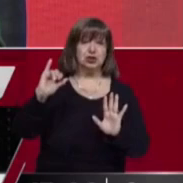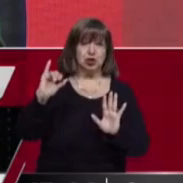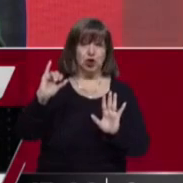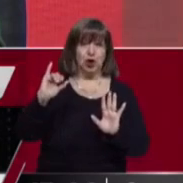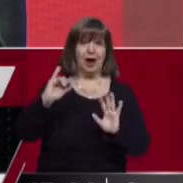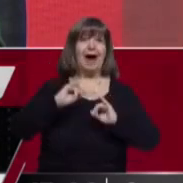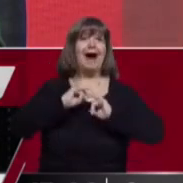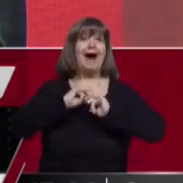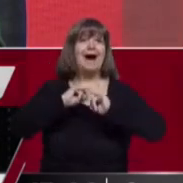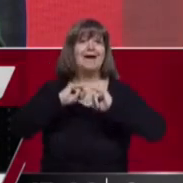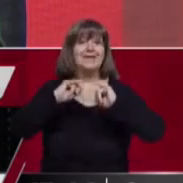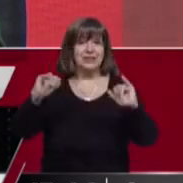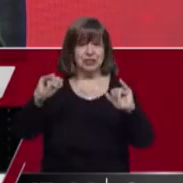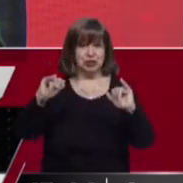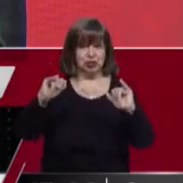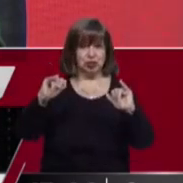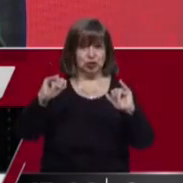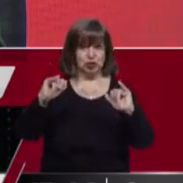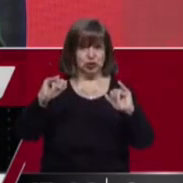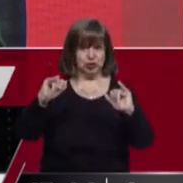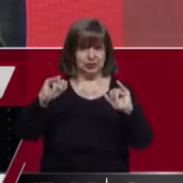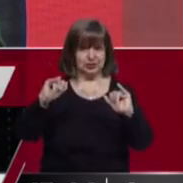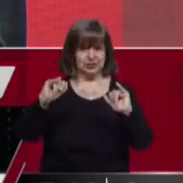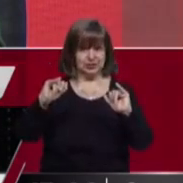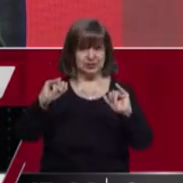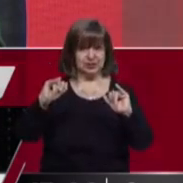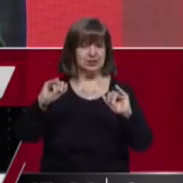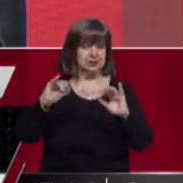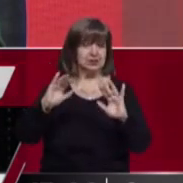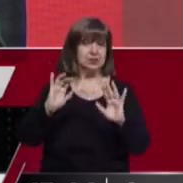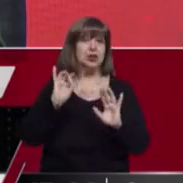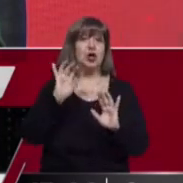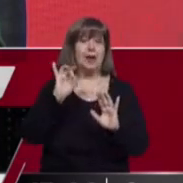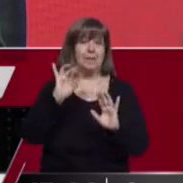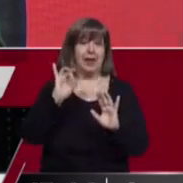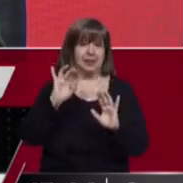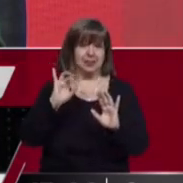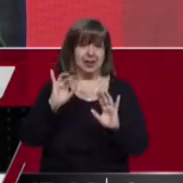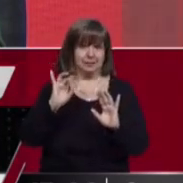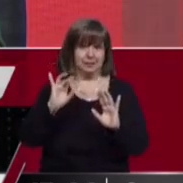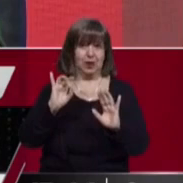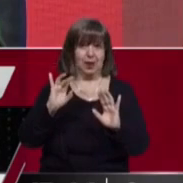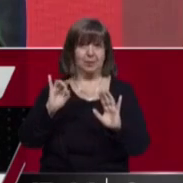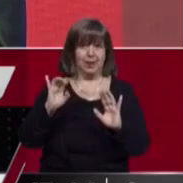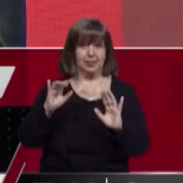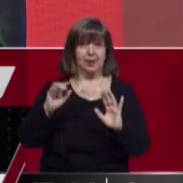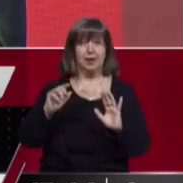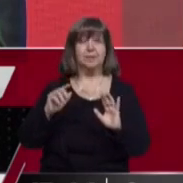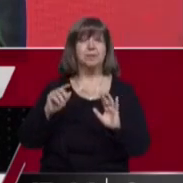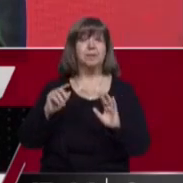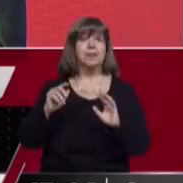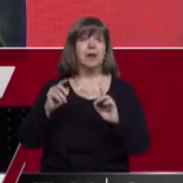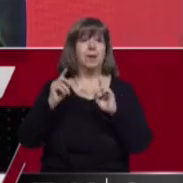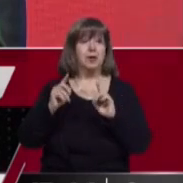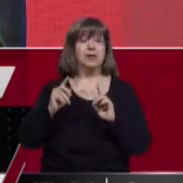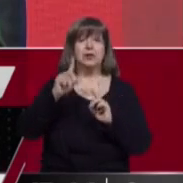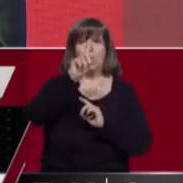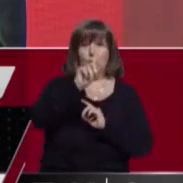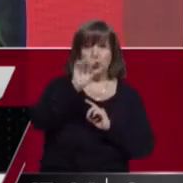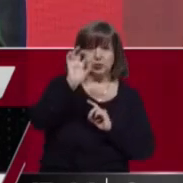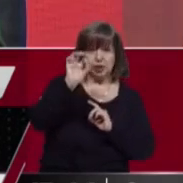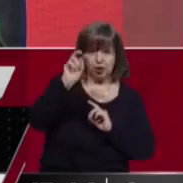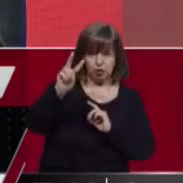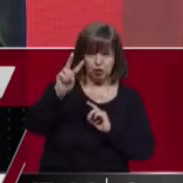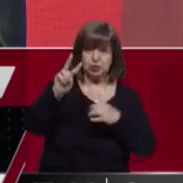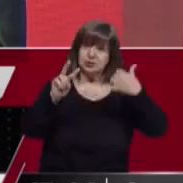se maneja a nivel penal. No, yo hago una denuncia cuando voy a una oficina fiscal y denuncio un delito. Bien. Hay